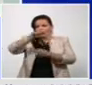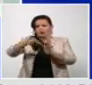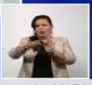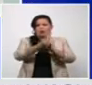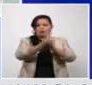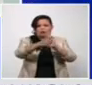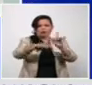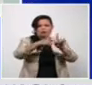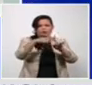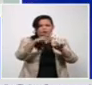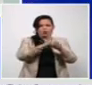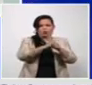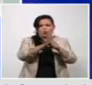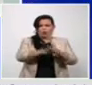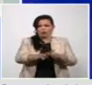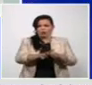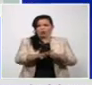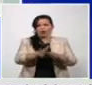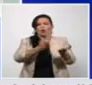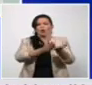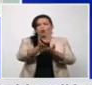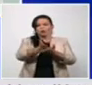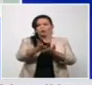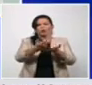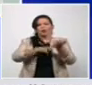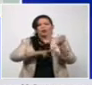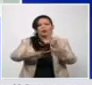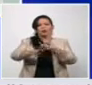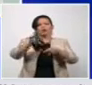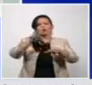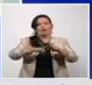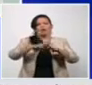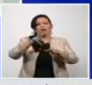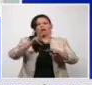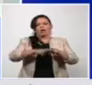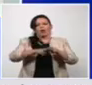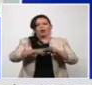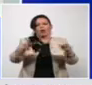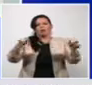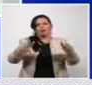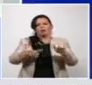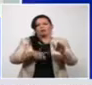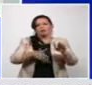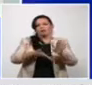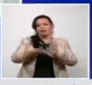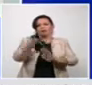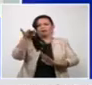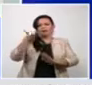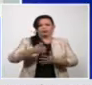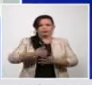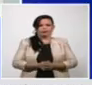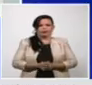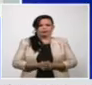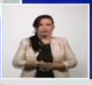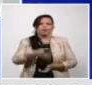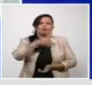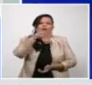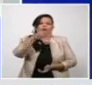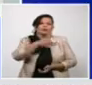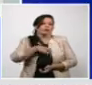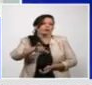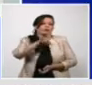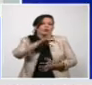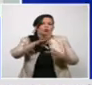pues se mantiene el mayor número en la provincia de La Habana. Como dijimos ayer, en Guantánamo se incrementaron a